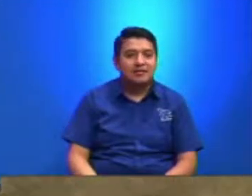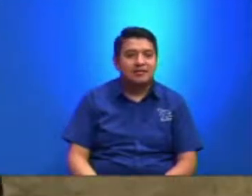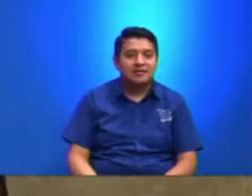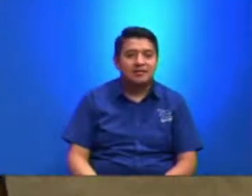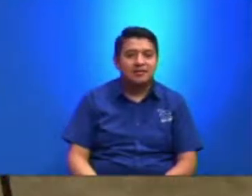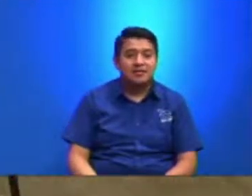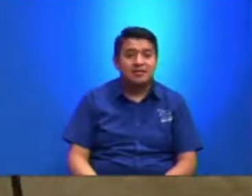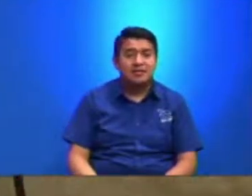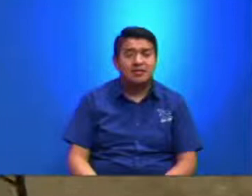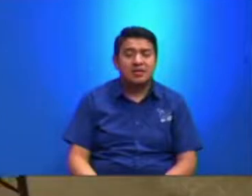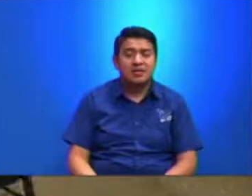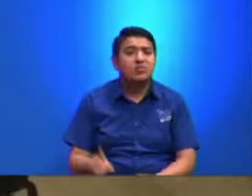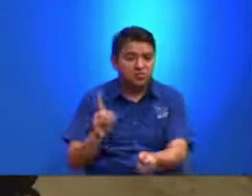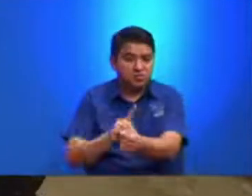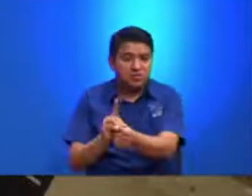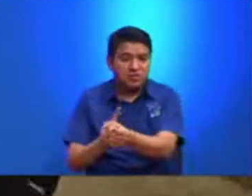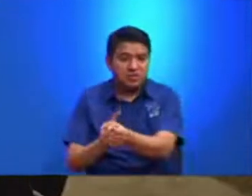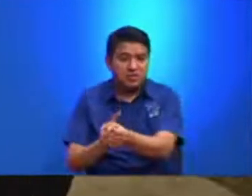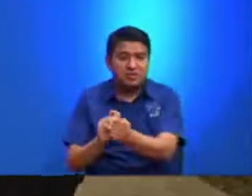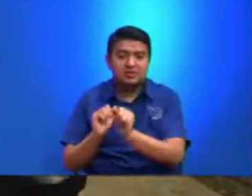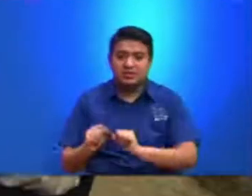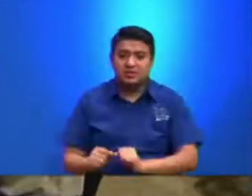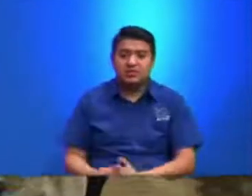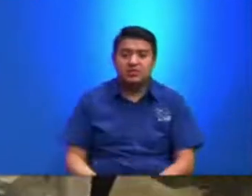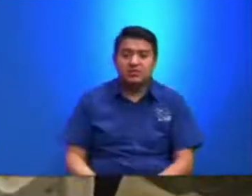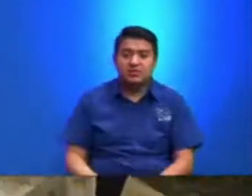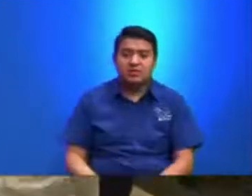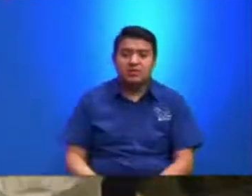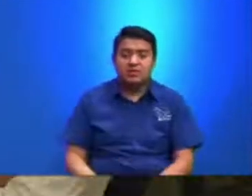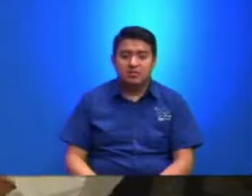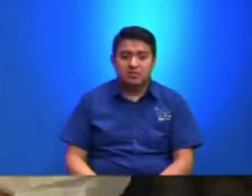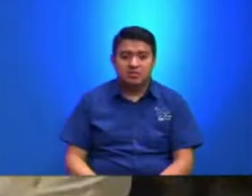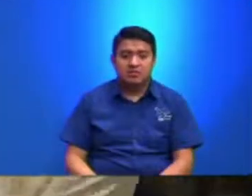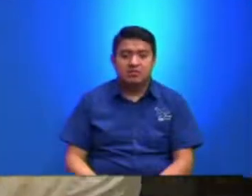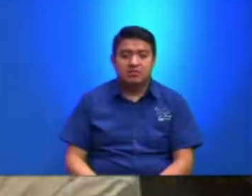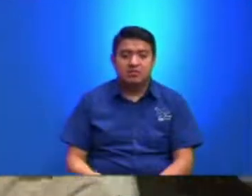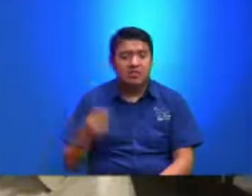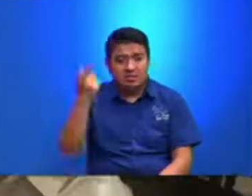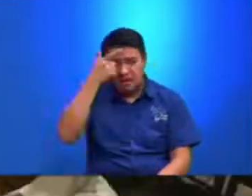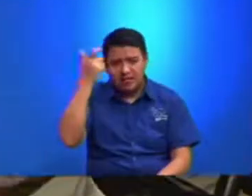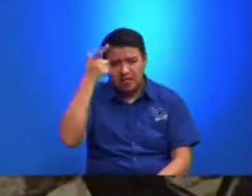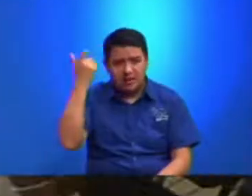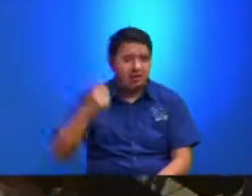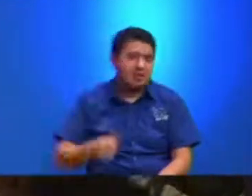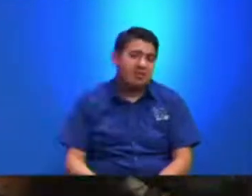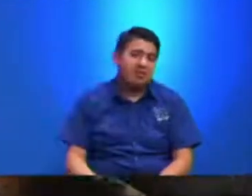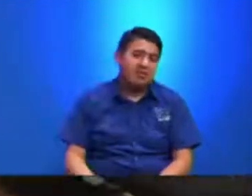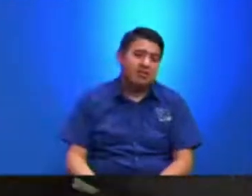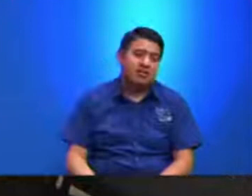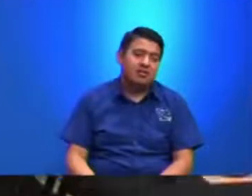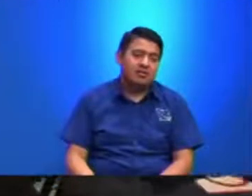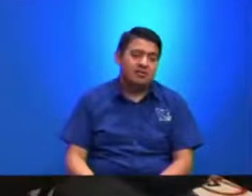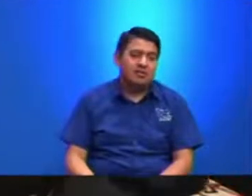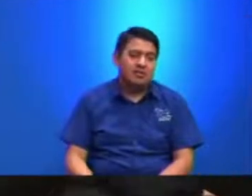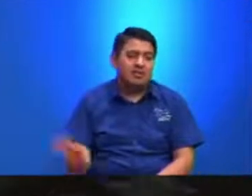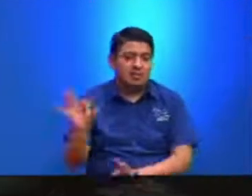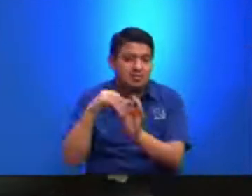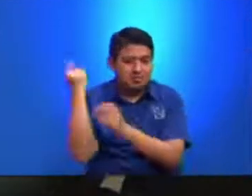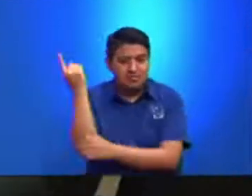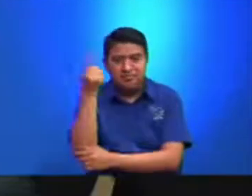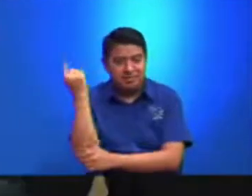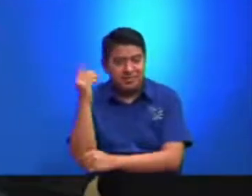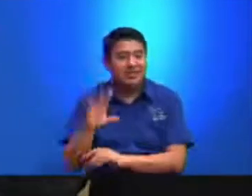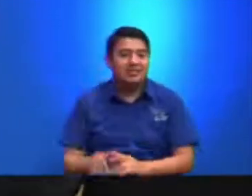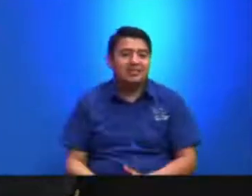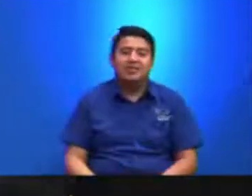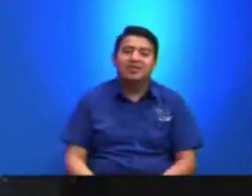alguna manera como héroes, hermano. Han arriesgado su vida en los hospitales haciendo un montón de cosas para